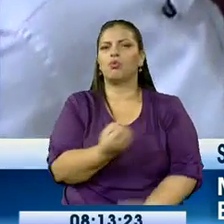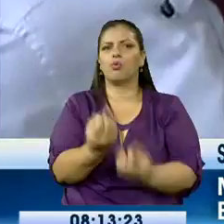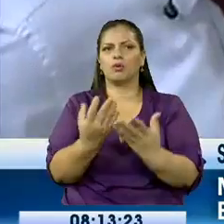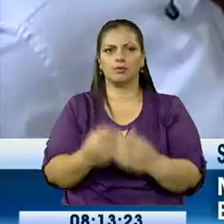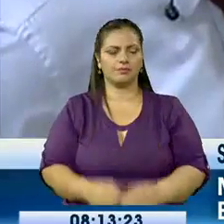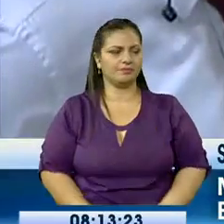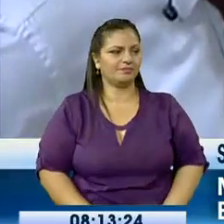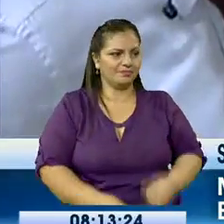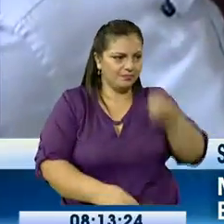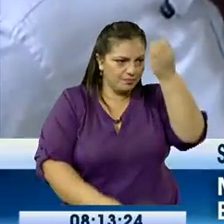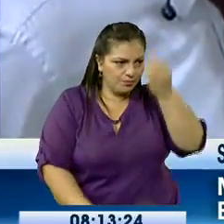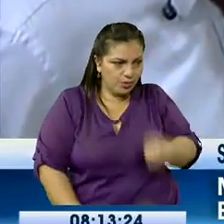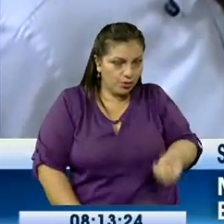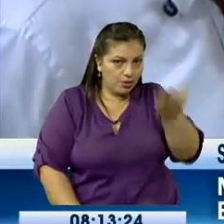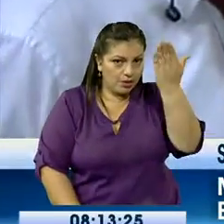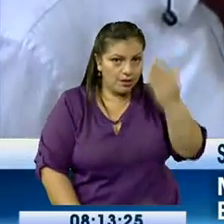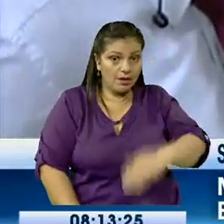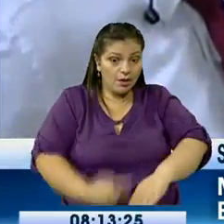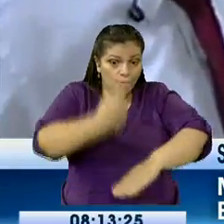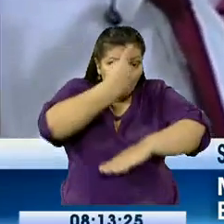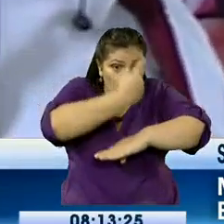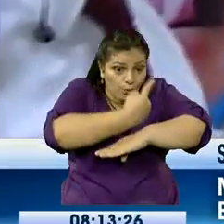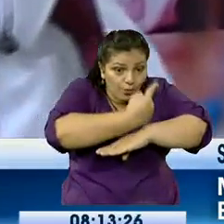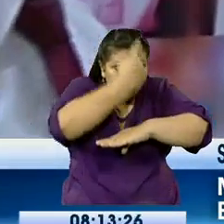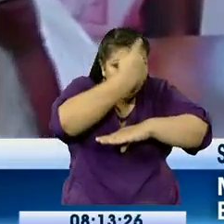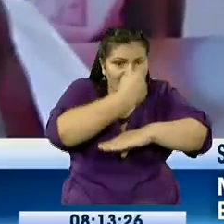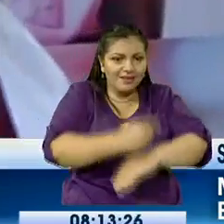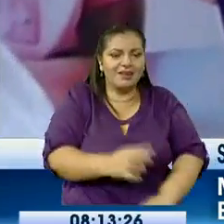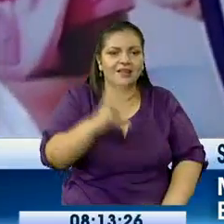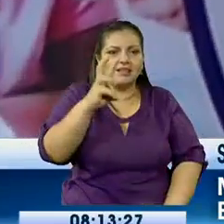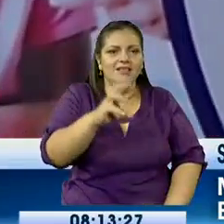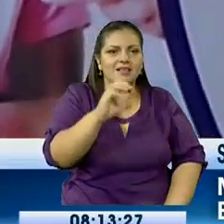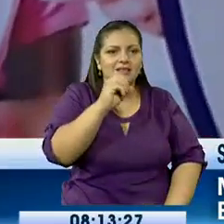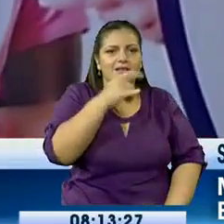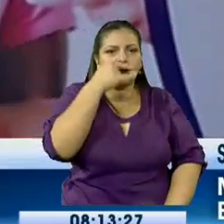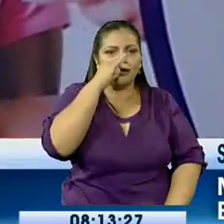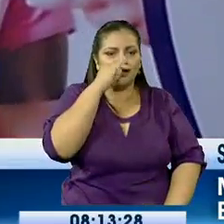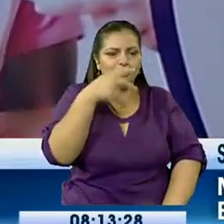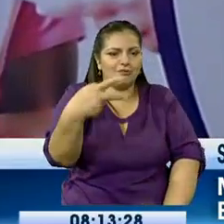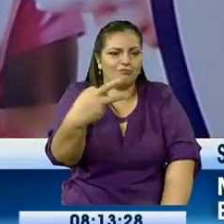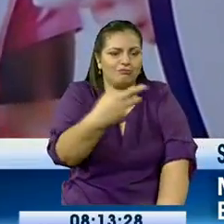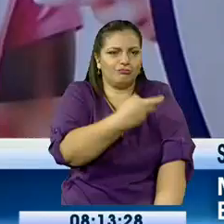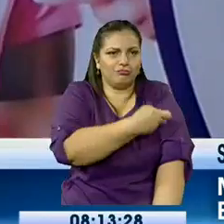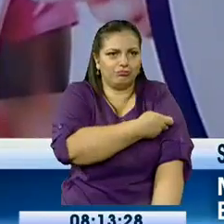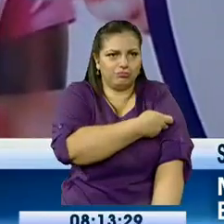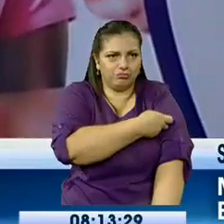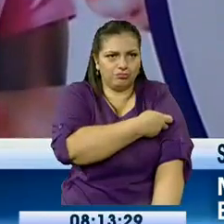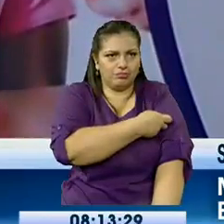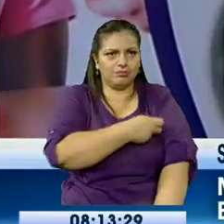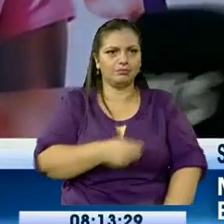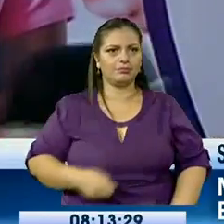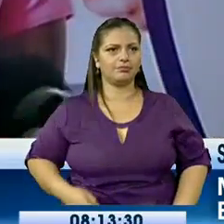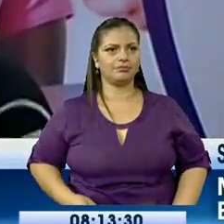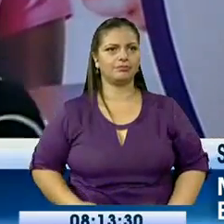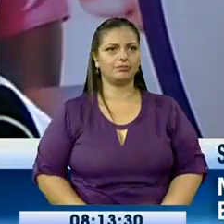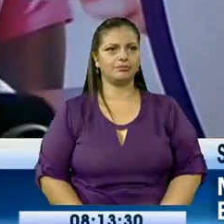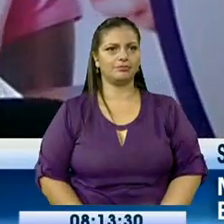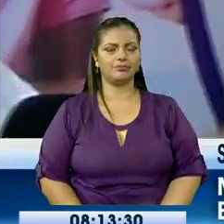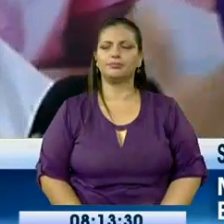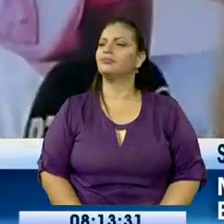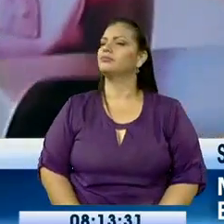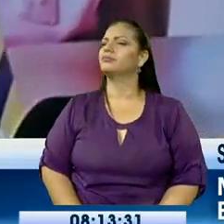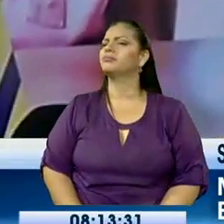niños en vacunación, ¿no? Un promedio estándar entre todas las unidades operativas que manejamos 21 centros de salud como Distrito 1. Por ejemplo,